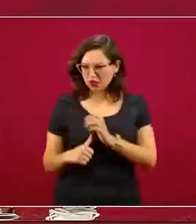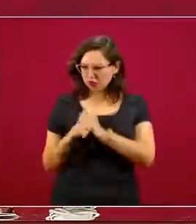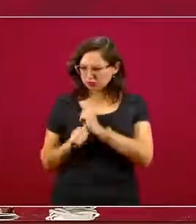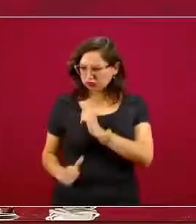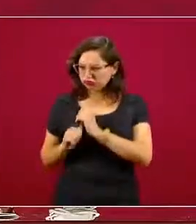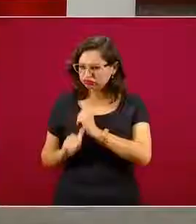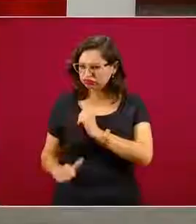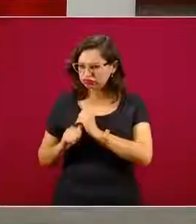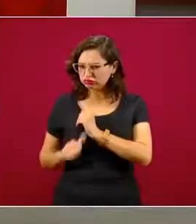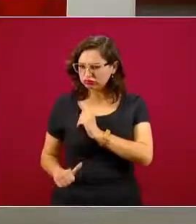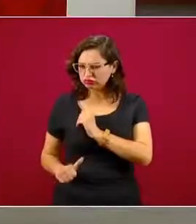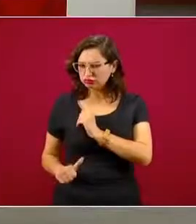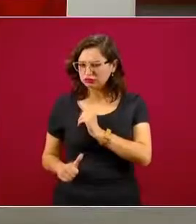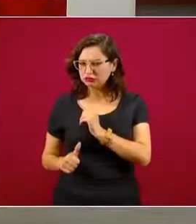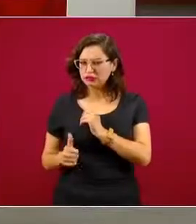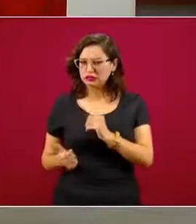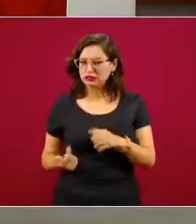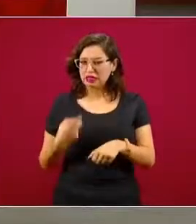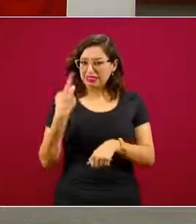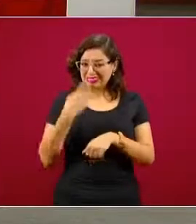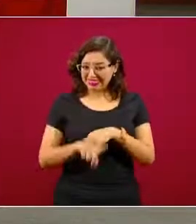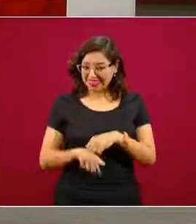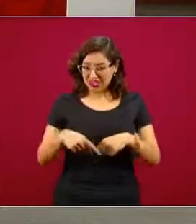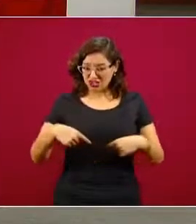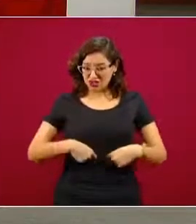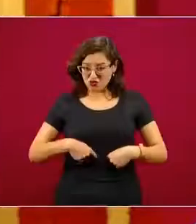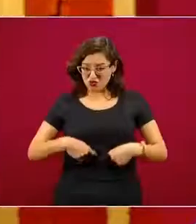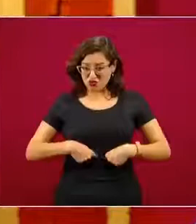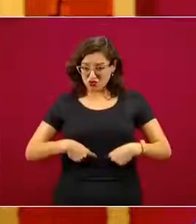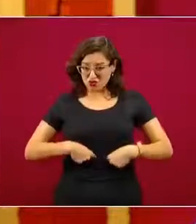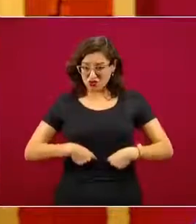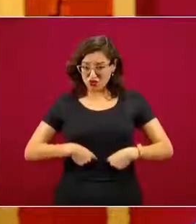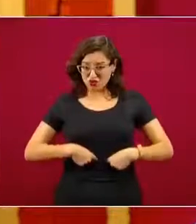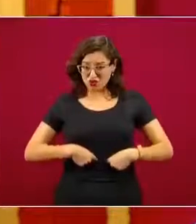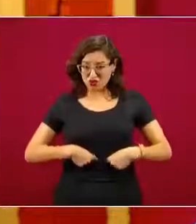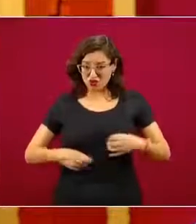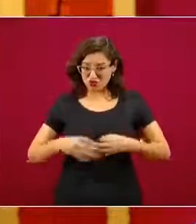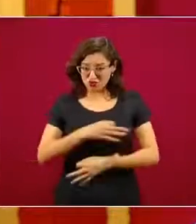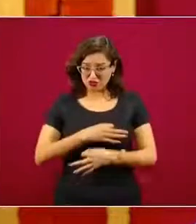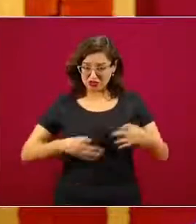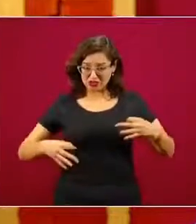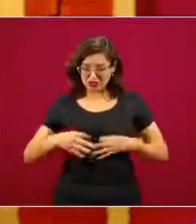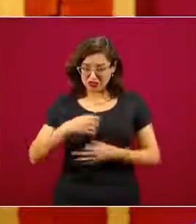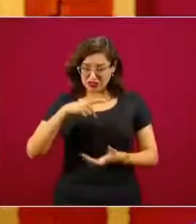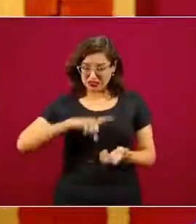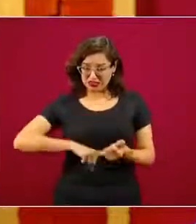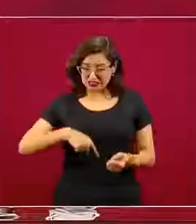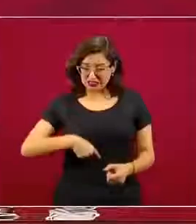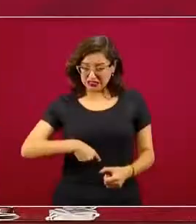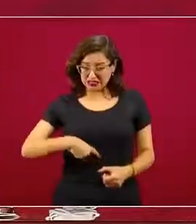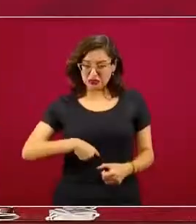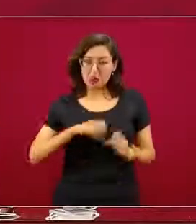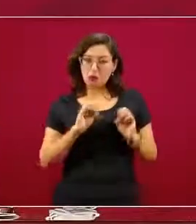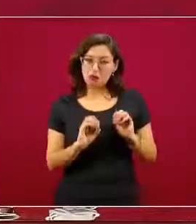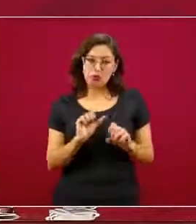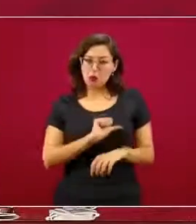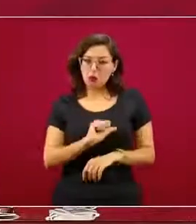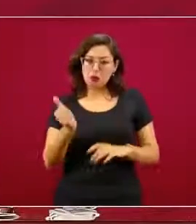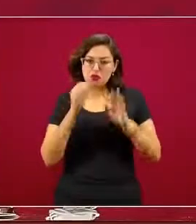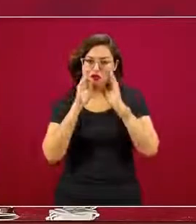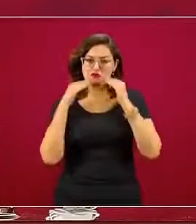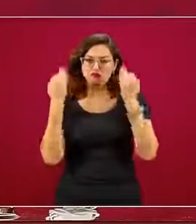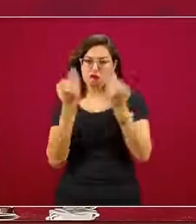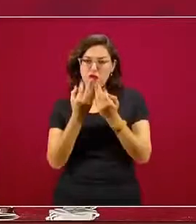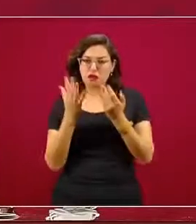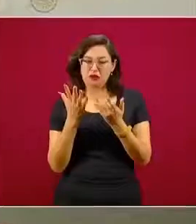diarrea es una manifestación de daño directo del virus a las células del intestino o es otro tipo de alteración